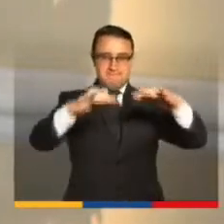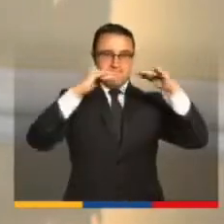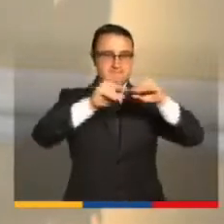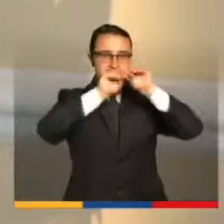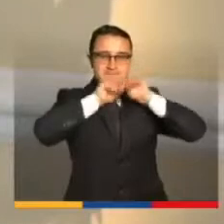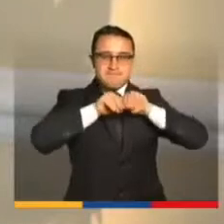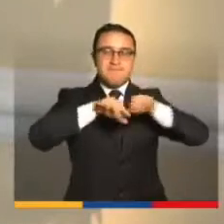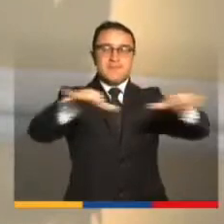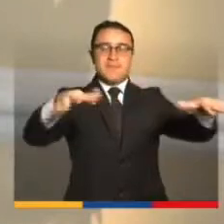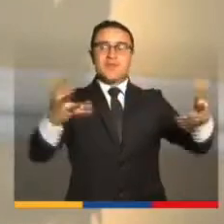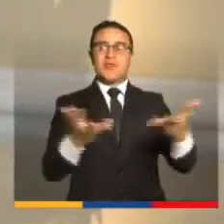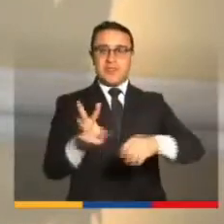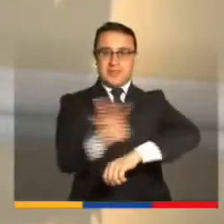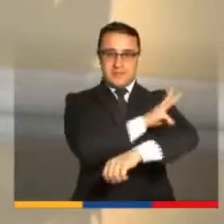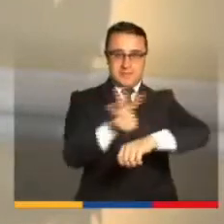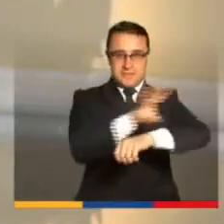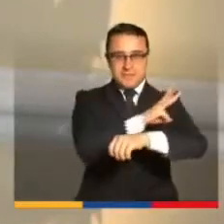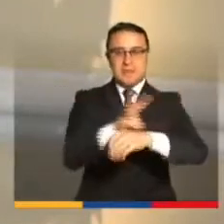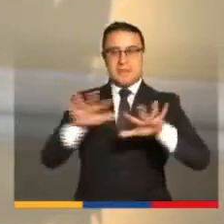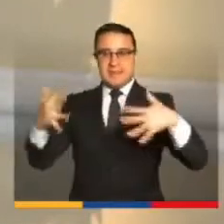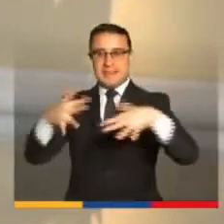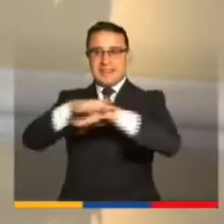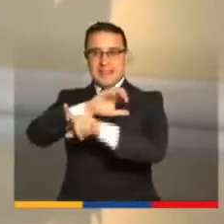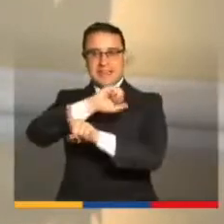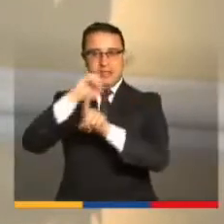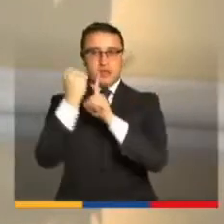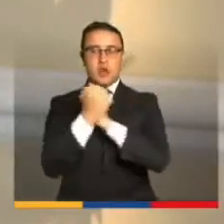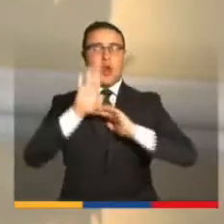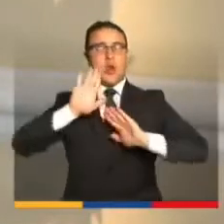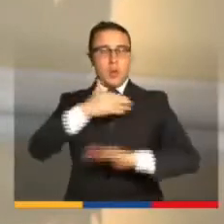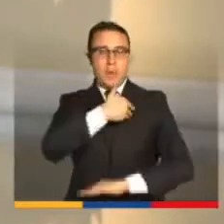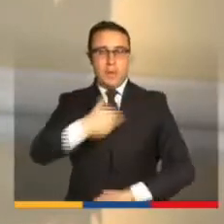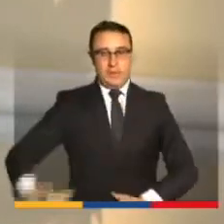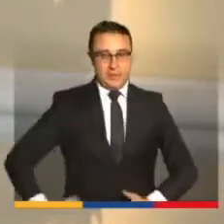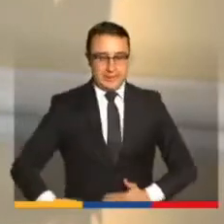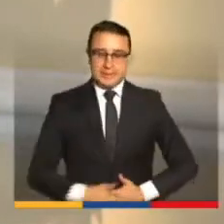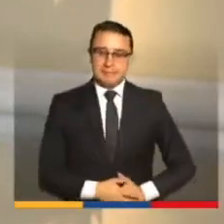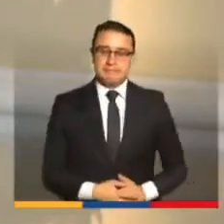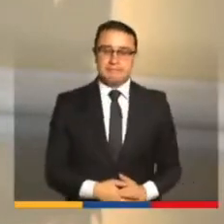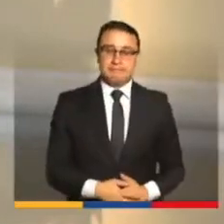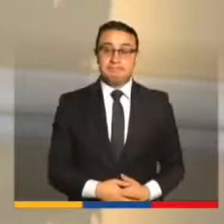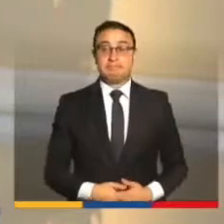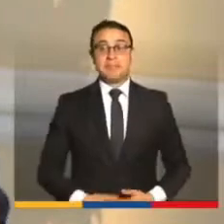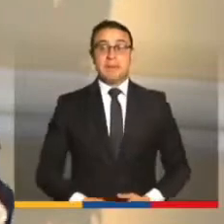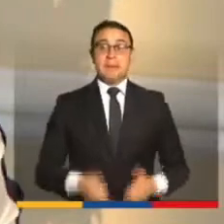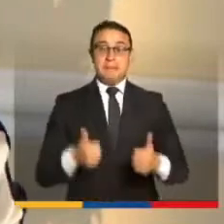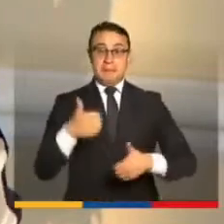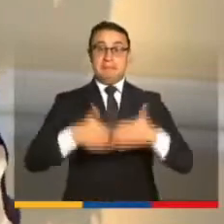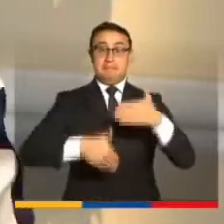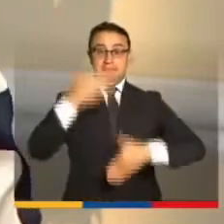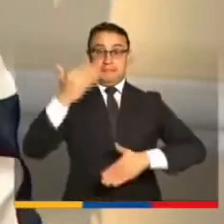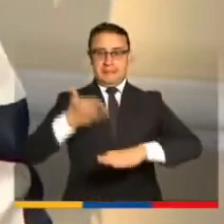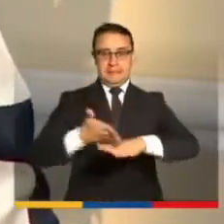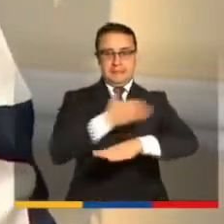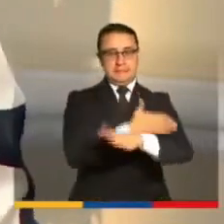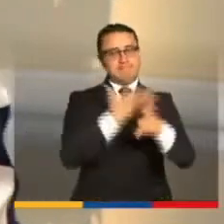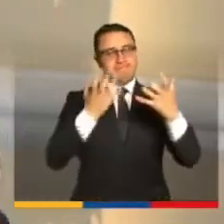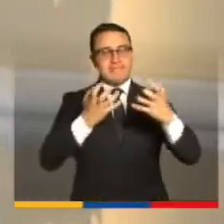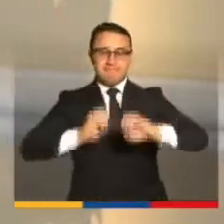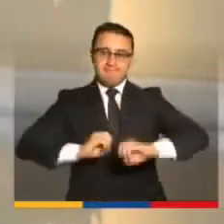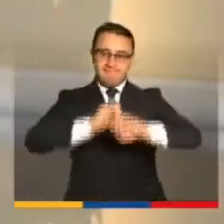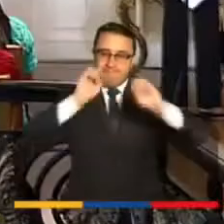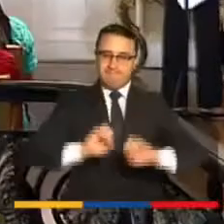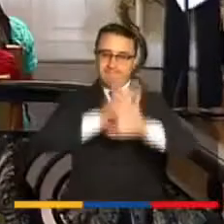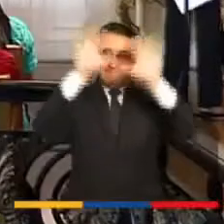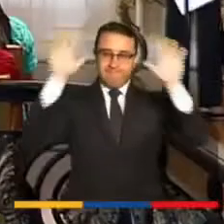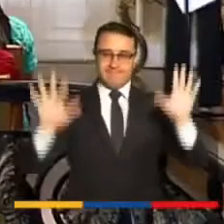a través de la página y redes sociales de la Presidencia de la República. Bien, para dar inicio al presente evento, los invitamos a entonar las notas del